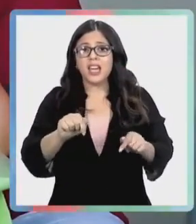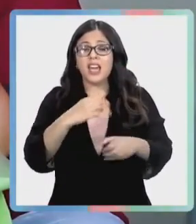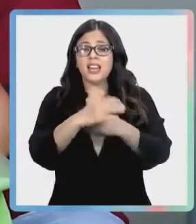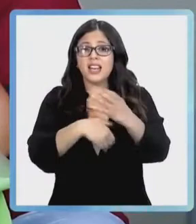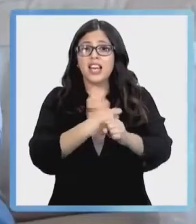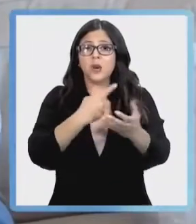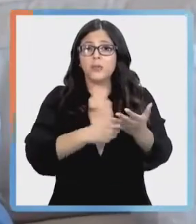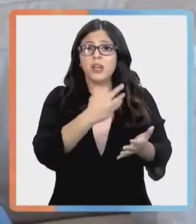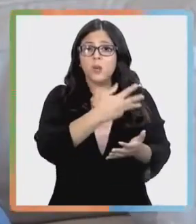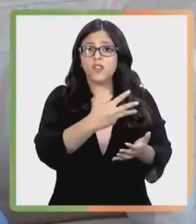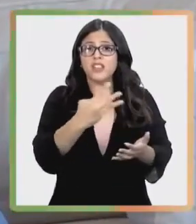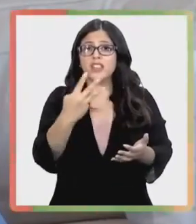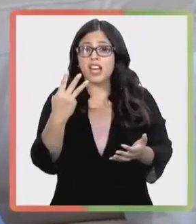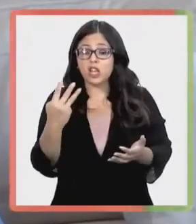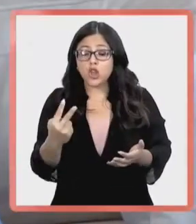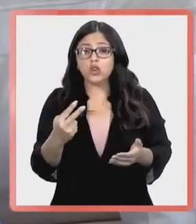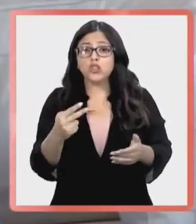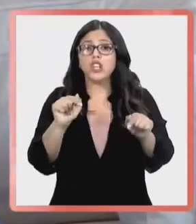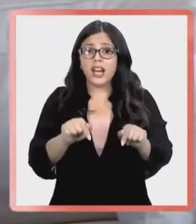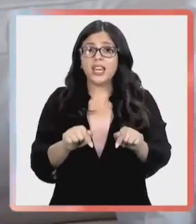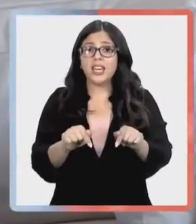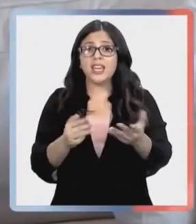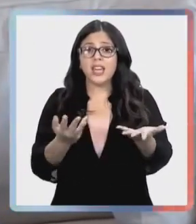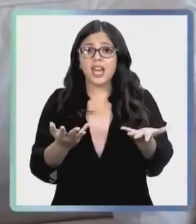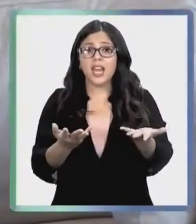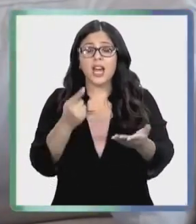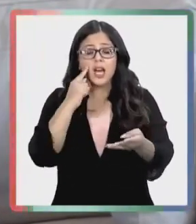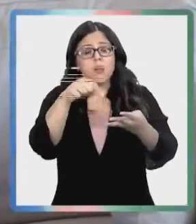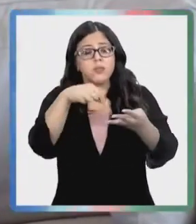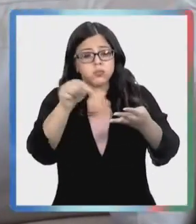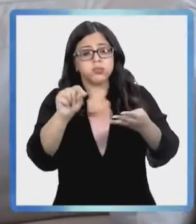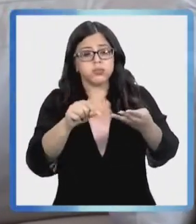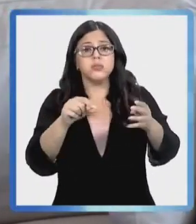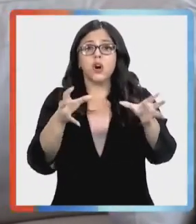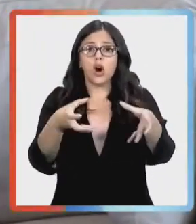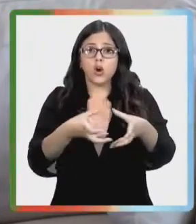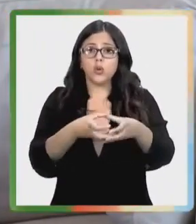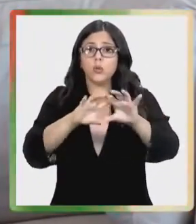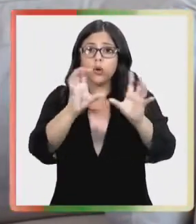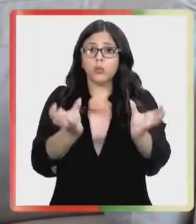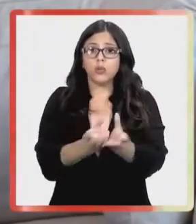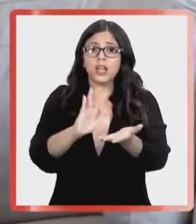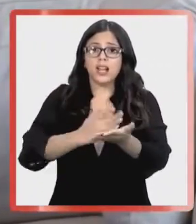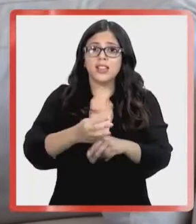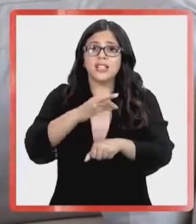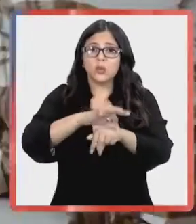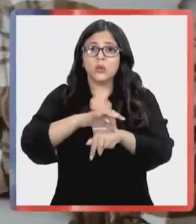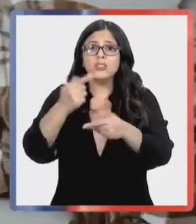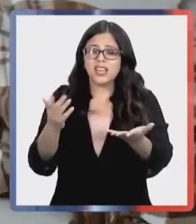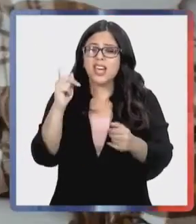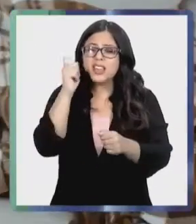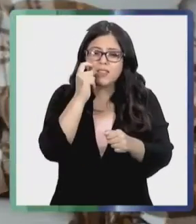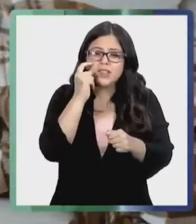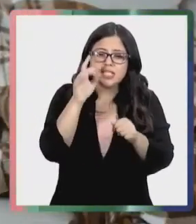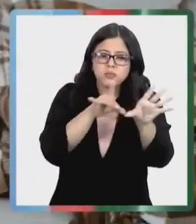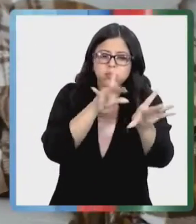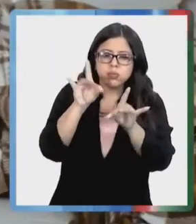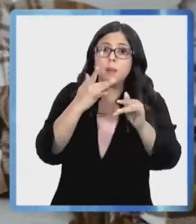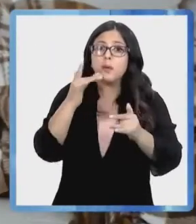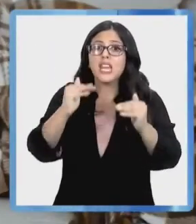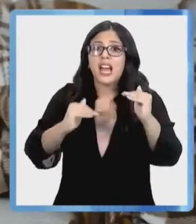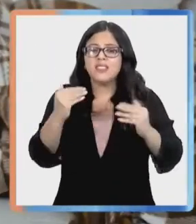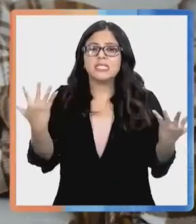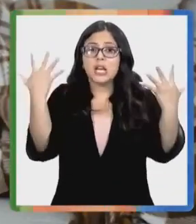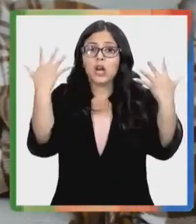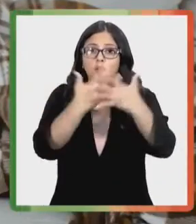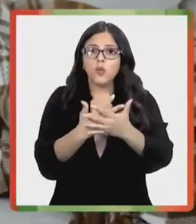sea, tiene algo más de 30 años, es nueva. Es una enfermedad que cuesta mucho identificar por los médicos porque se confunde